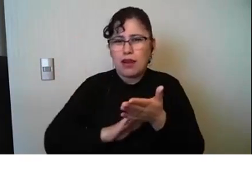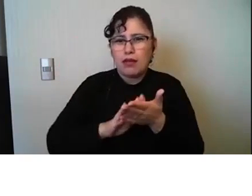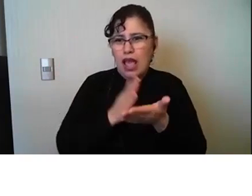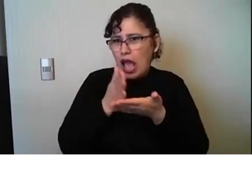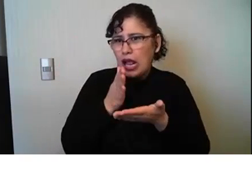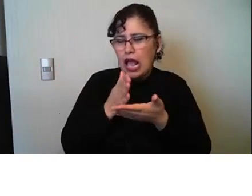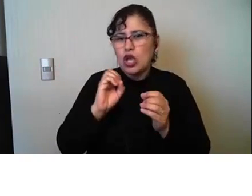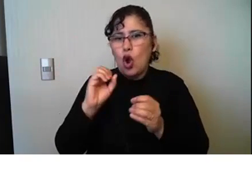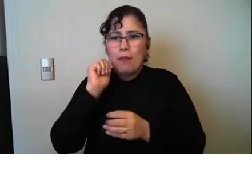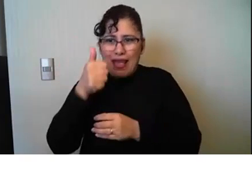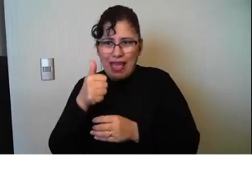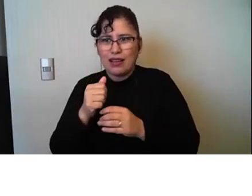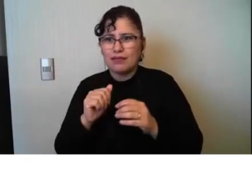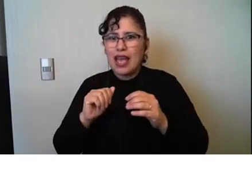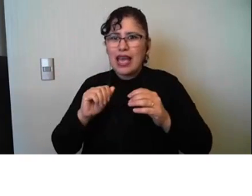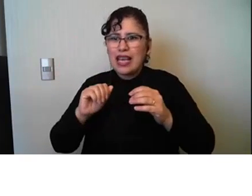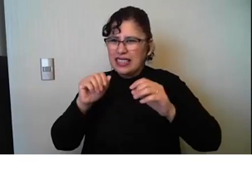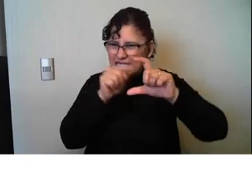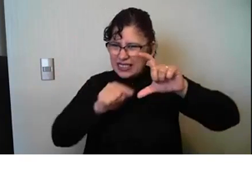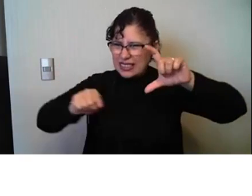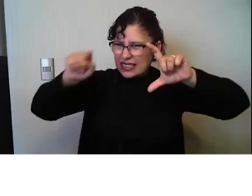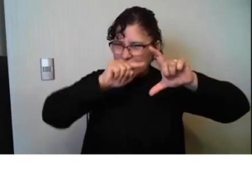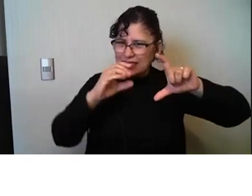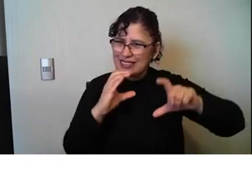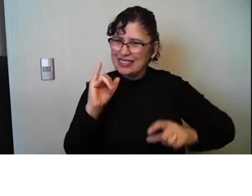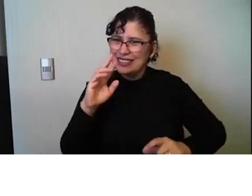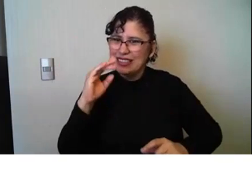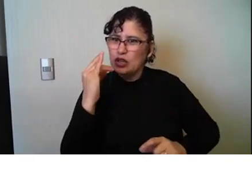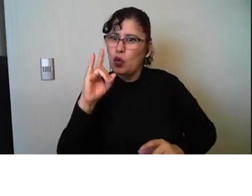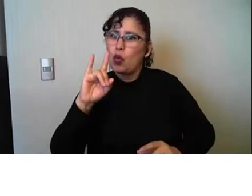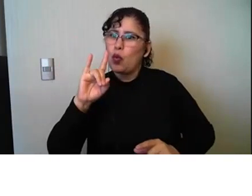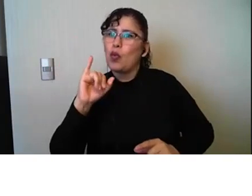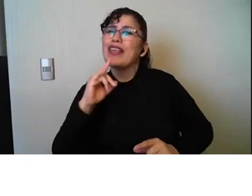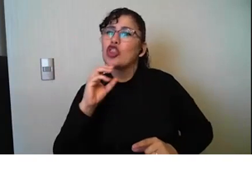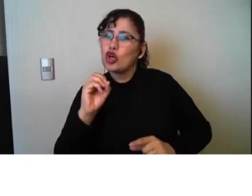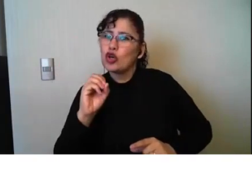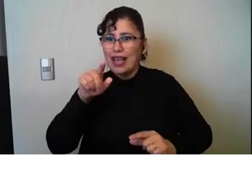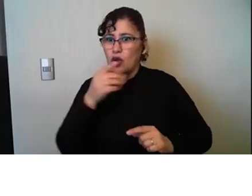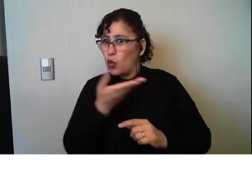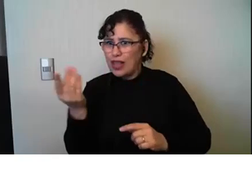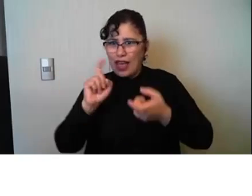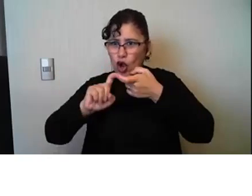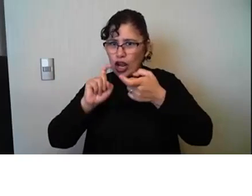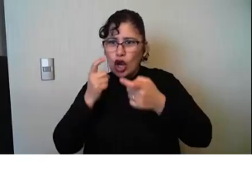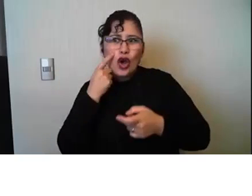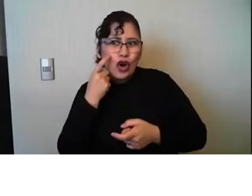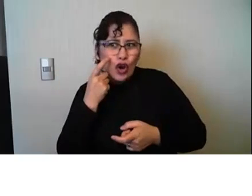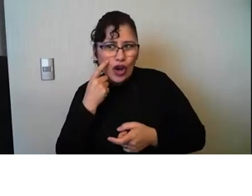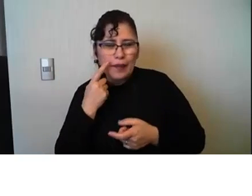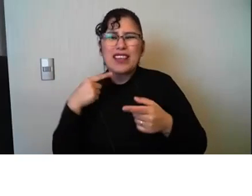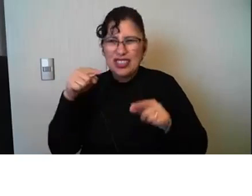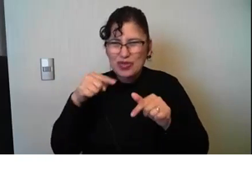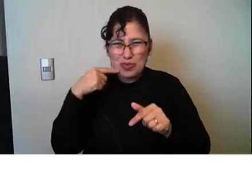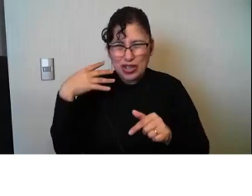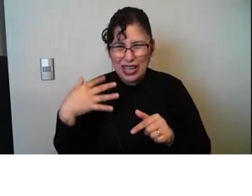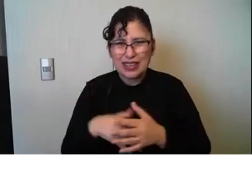o mañana de circuitos, es importante que conozcan las conexiones entre estos, y que el globo pálido, por ejemplo, es la única salida